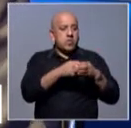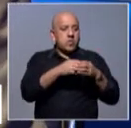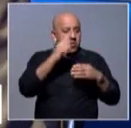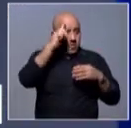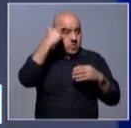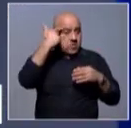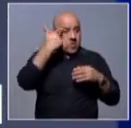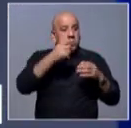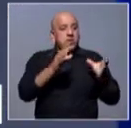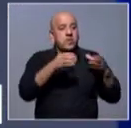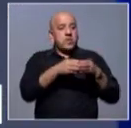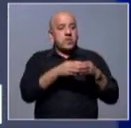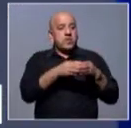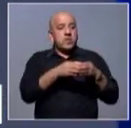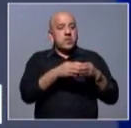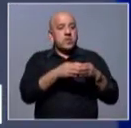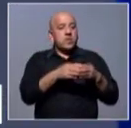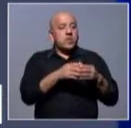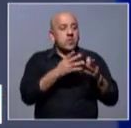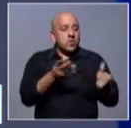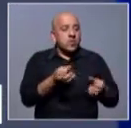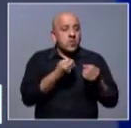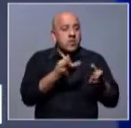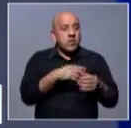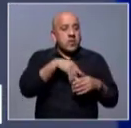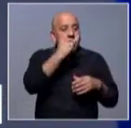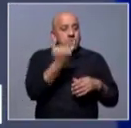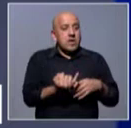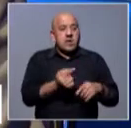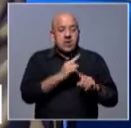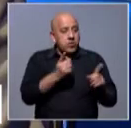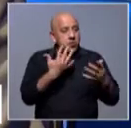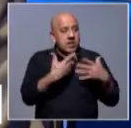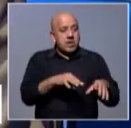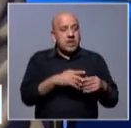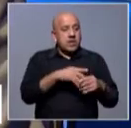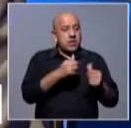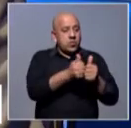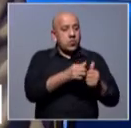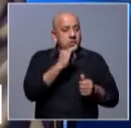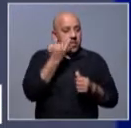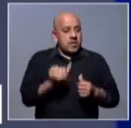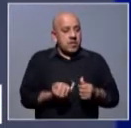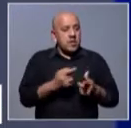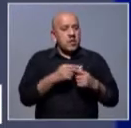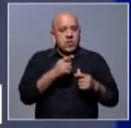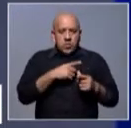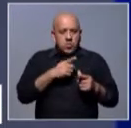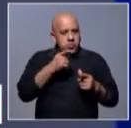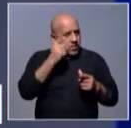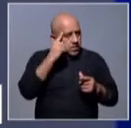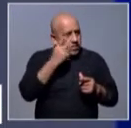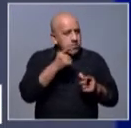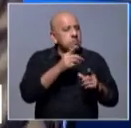lacalle pou el candidato opositor a la presidencia porque me eres no quiso fotografiarse con guido marini ríos usted es del partido independiente que